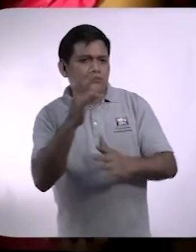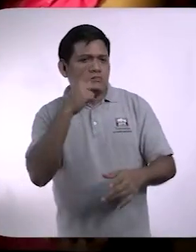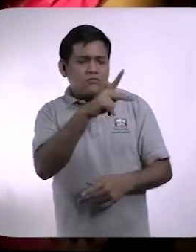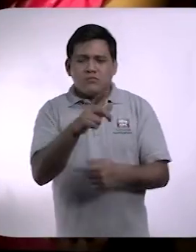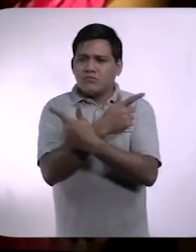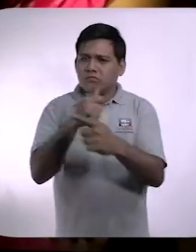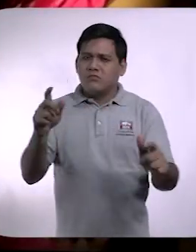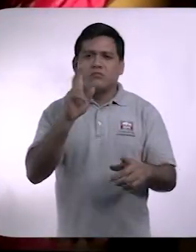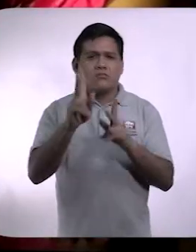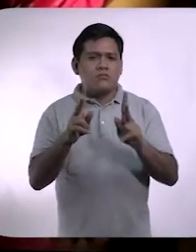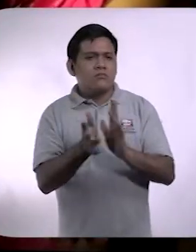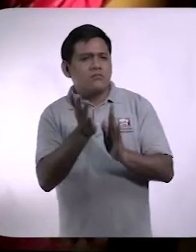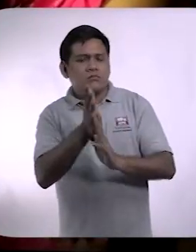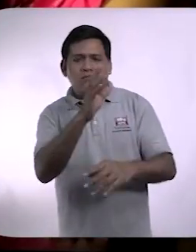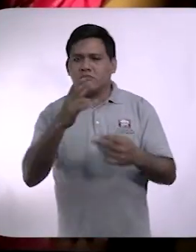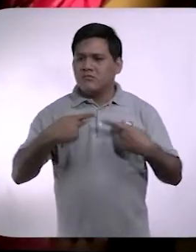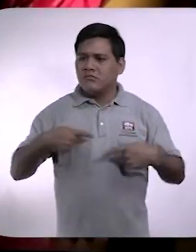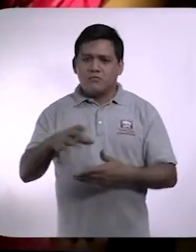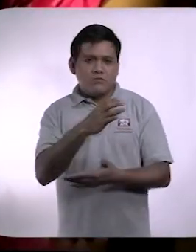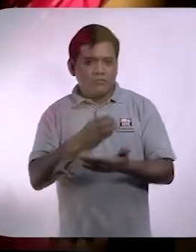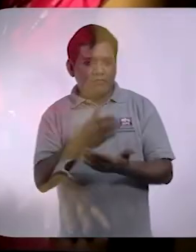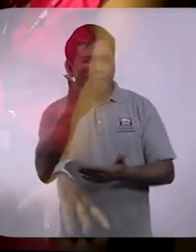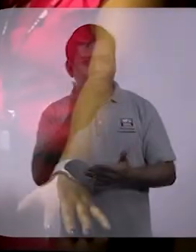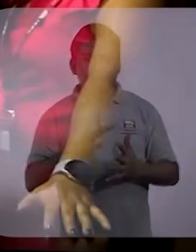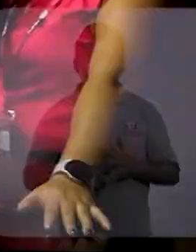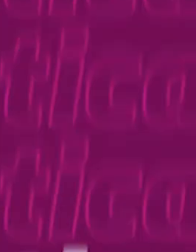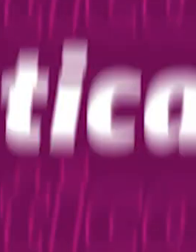construyen ciudadanía.